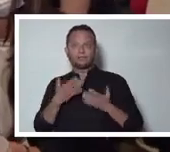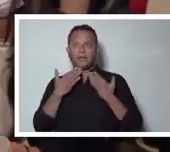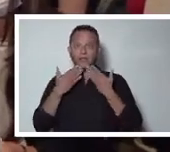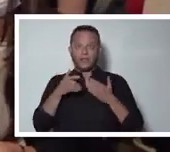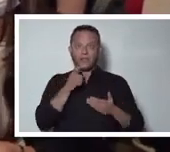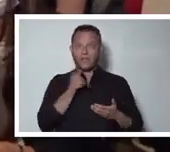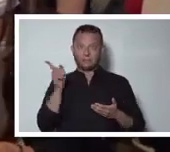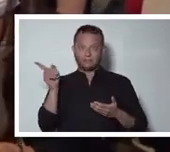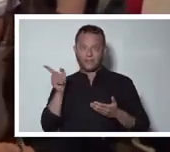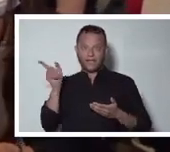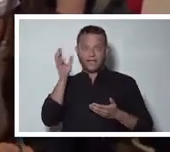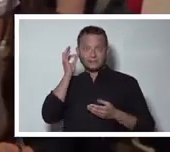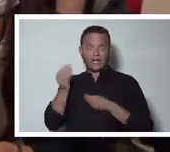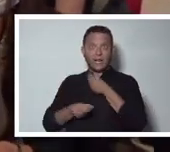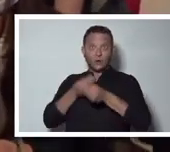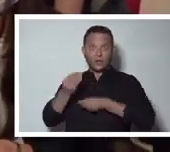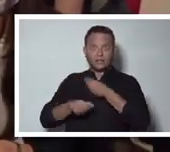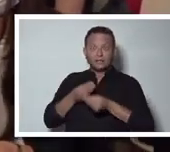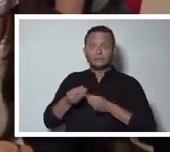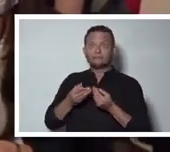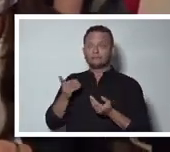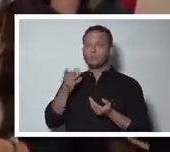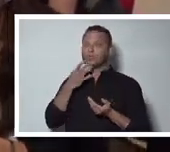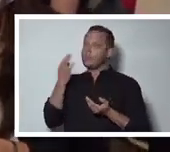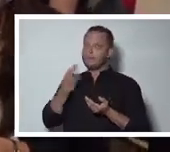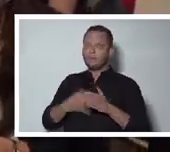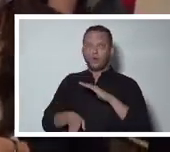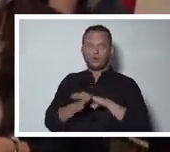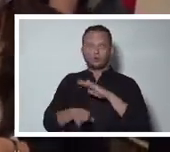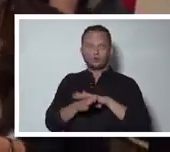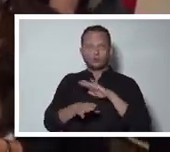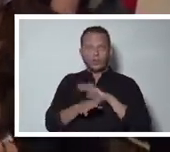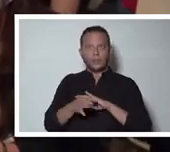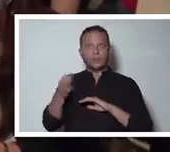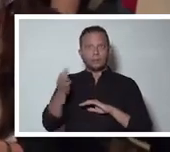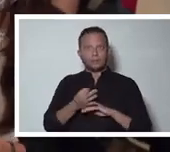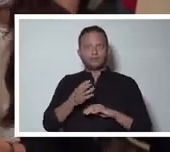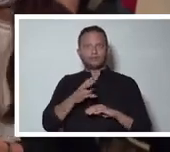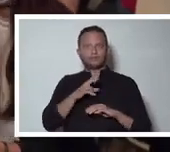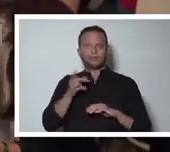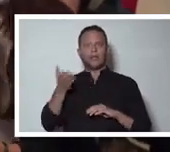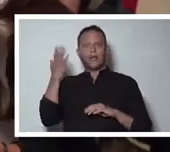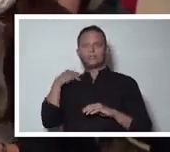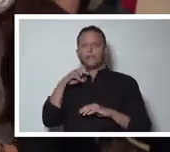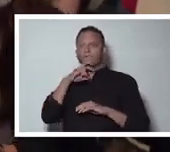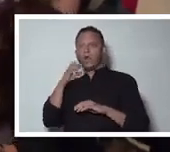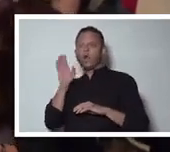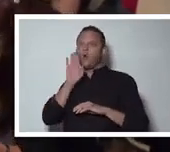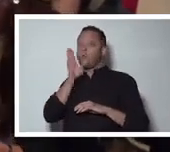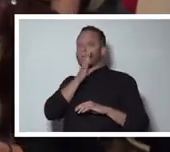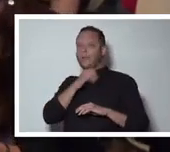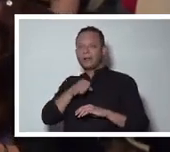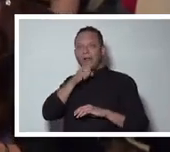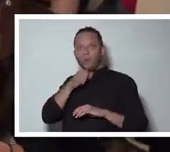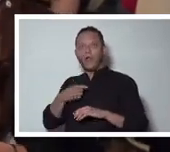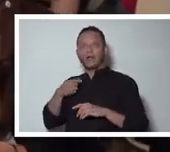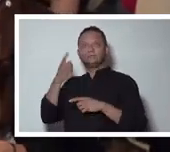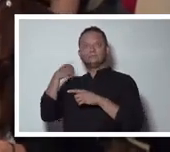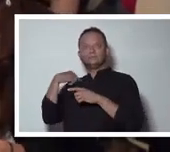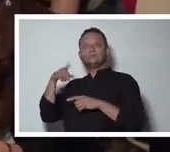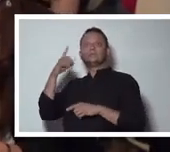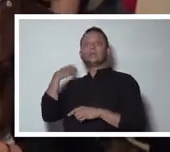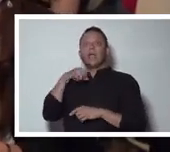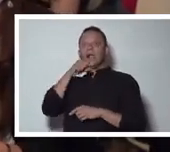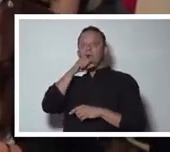por nosotras y nosotras ahora Tenemos que continuar pero tenemos que poner en valor lo que nuestras madres nuestras abuelas